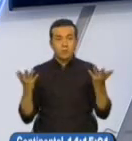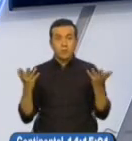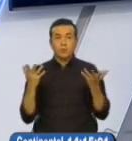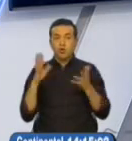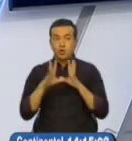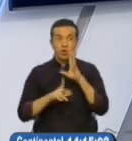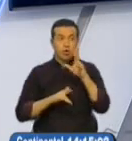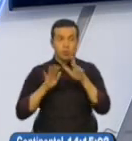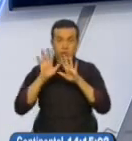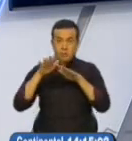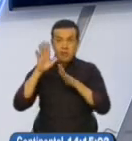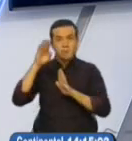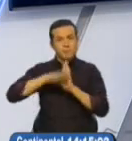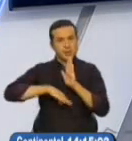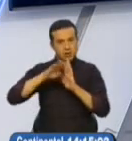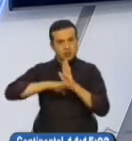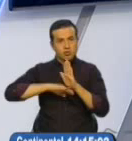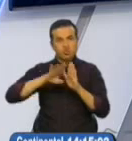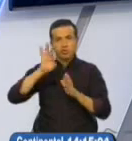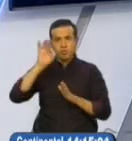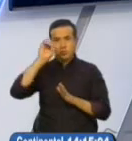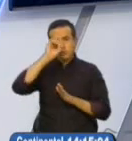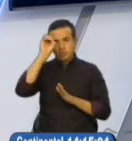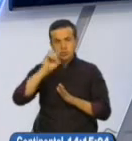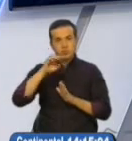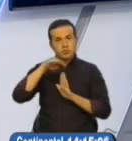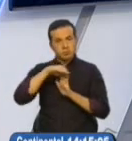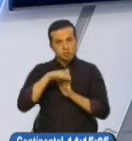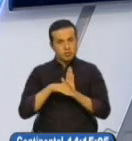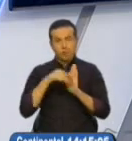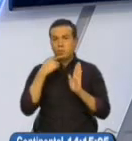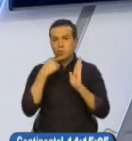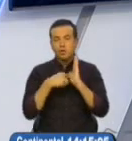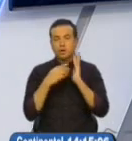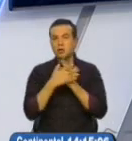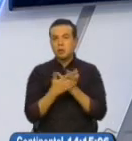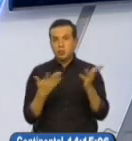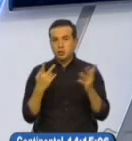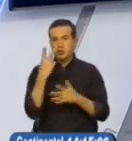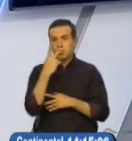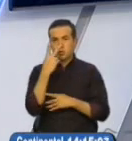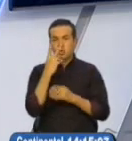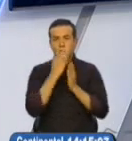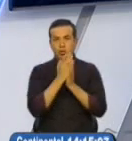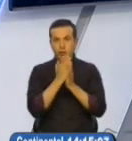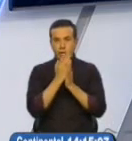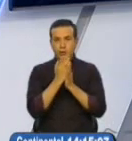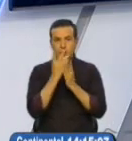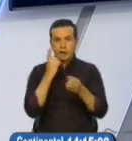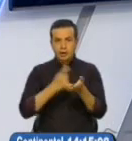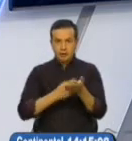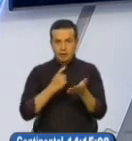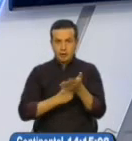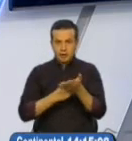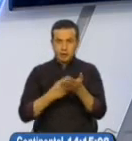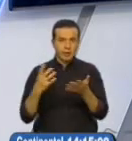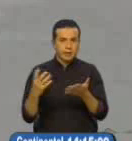disminución de robos en alta mar de hasta un 90%. Un ejemplo de ello es la detención de dos embarcaciones con camarón.